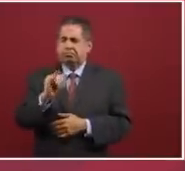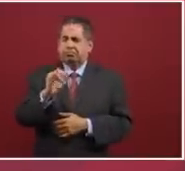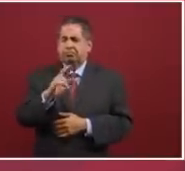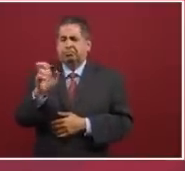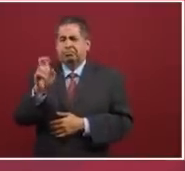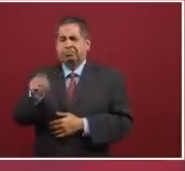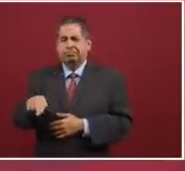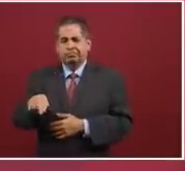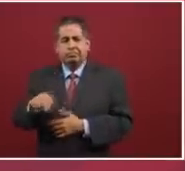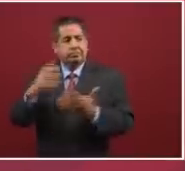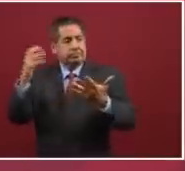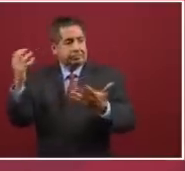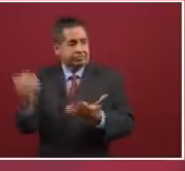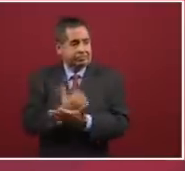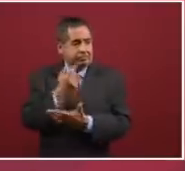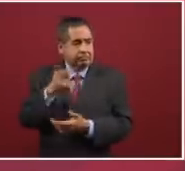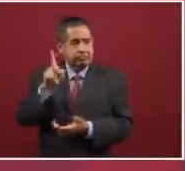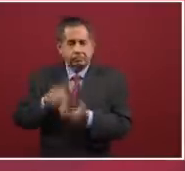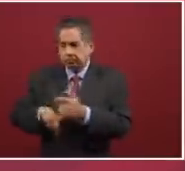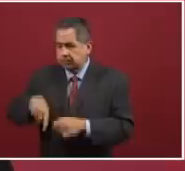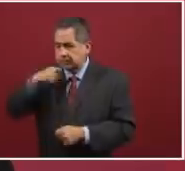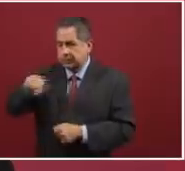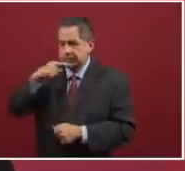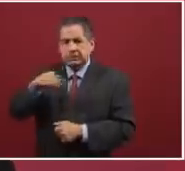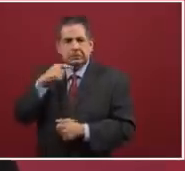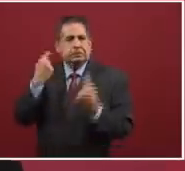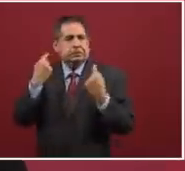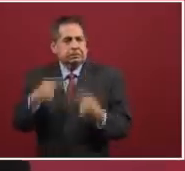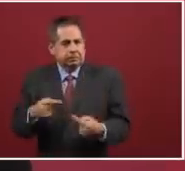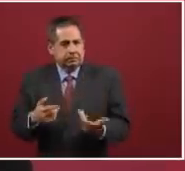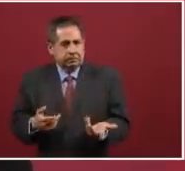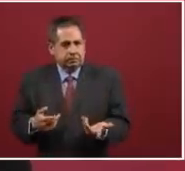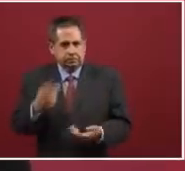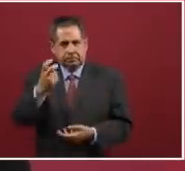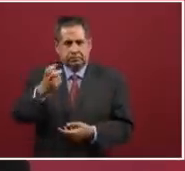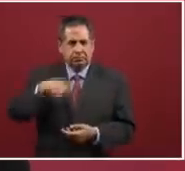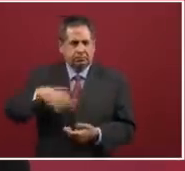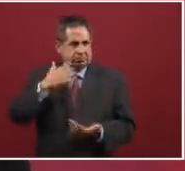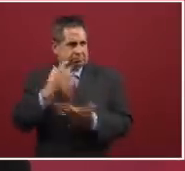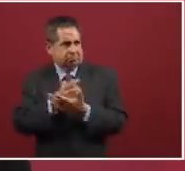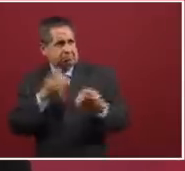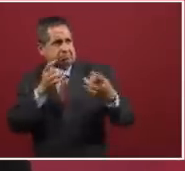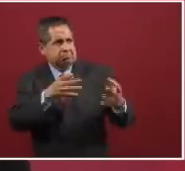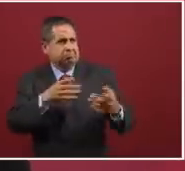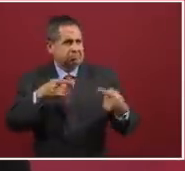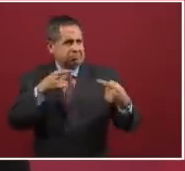No queremos la guerra, no queremos la confrontación.